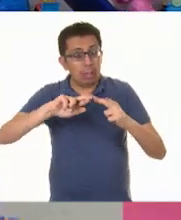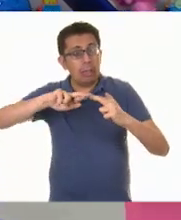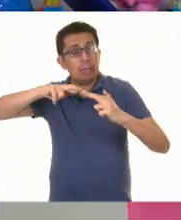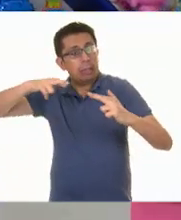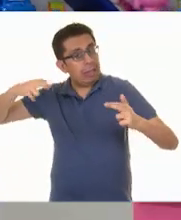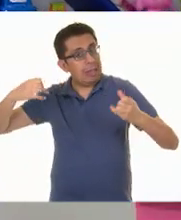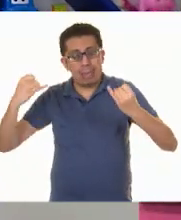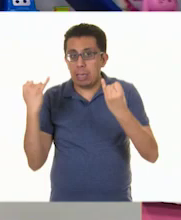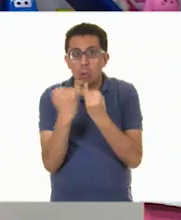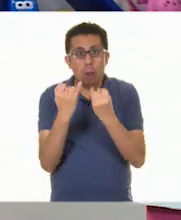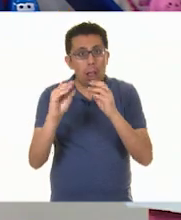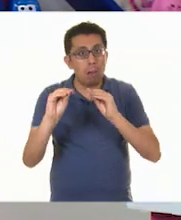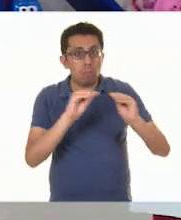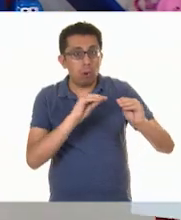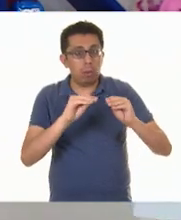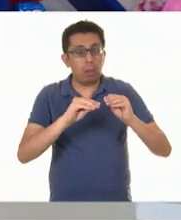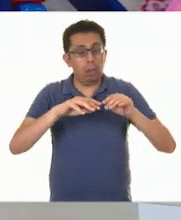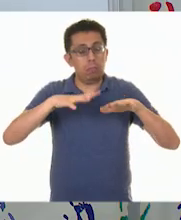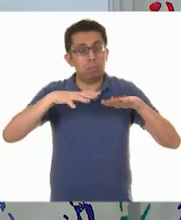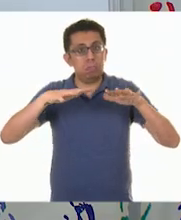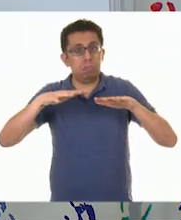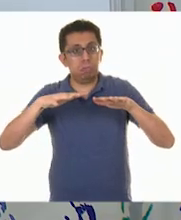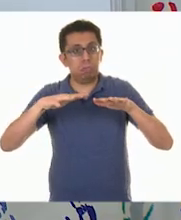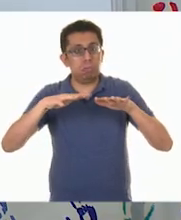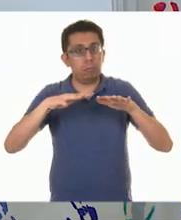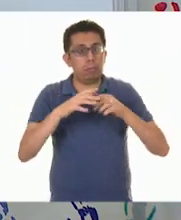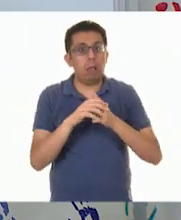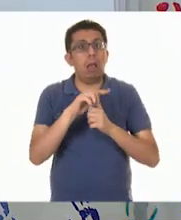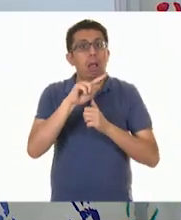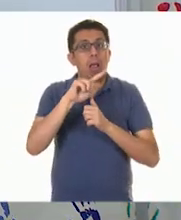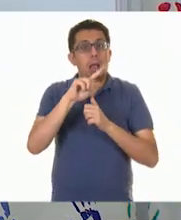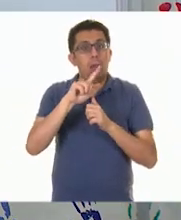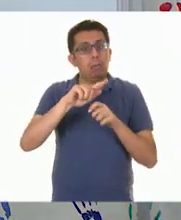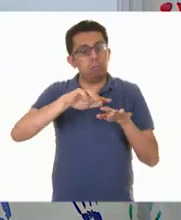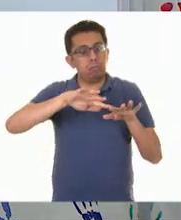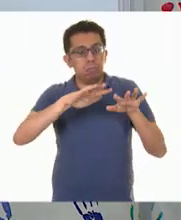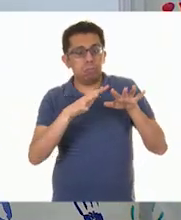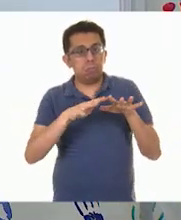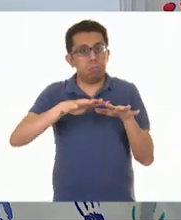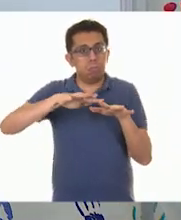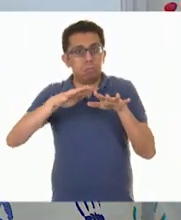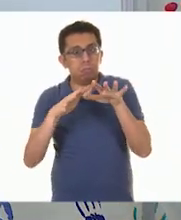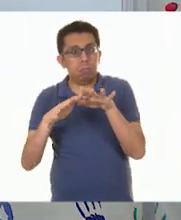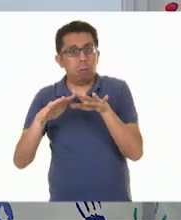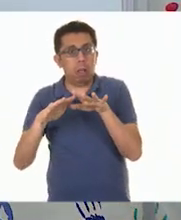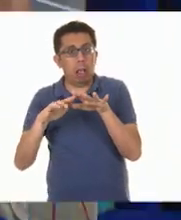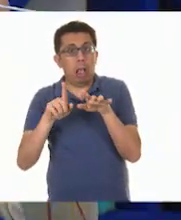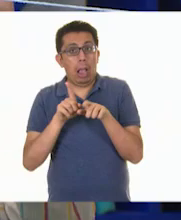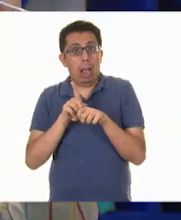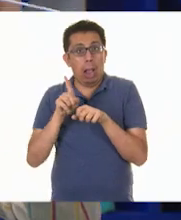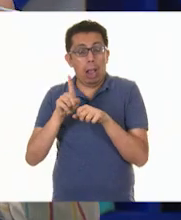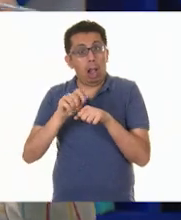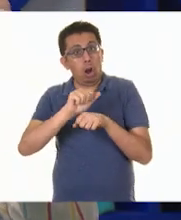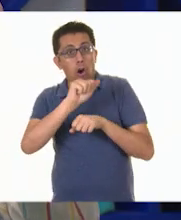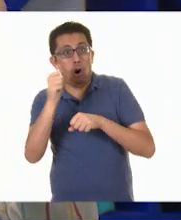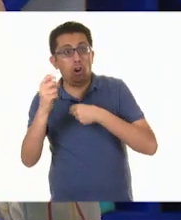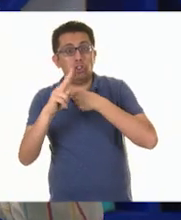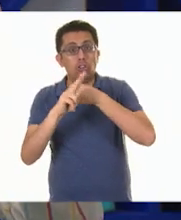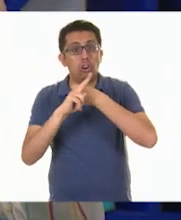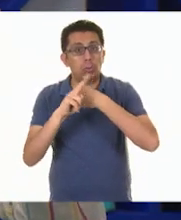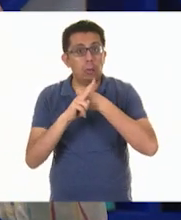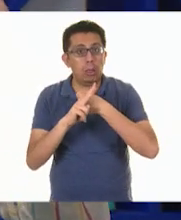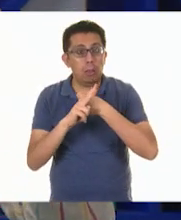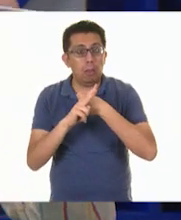sonoras. Al llegar al vaso de Alexia, va a vibrar el vaso y el vaso va a generar o a